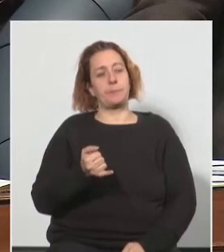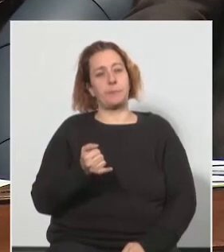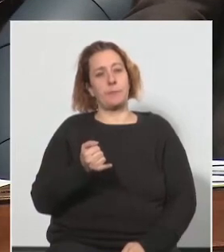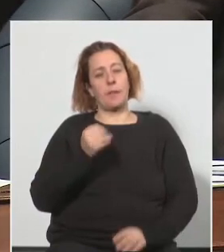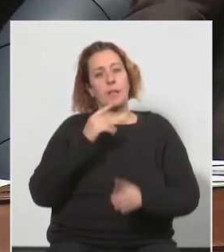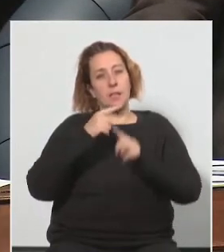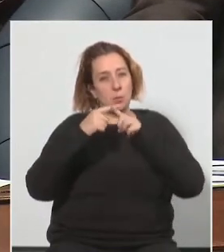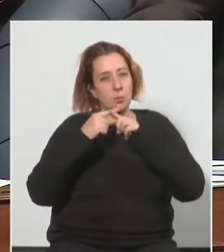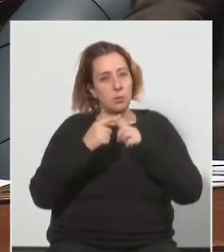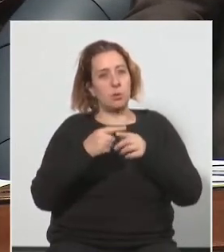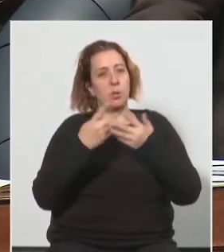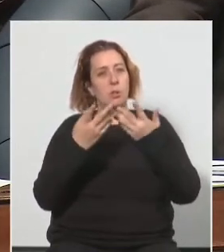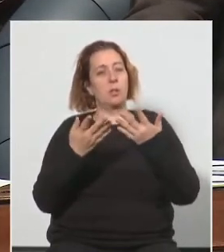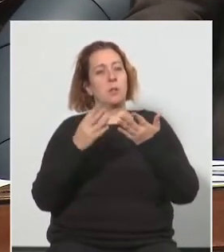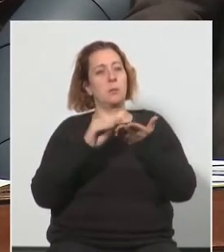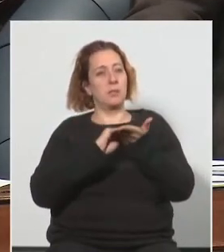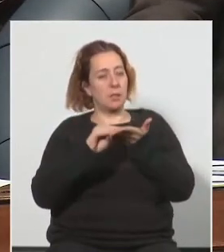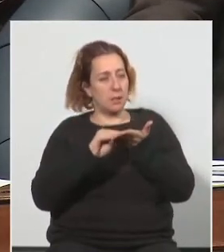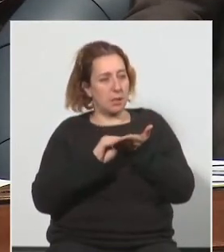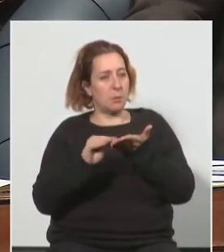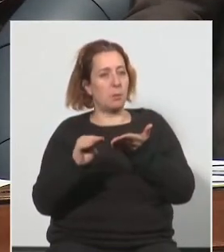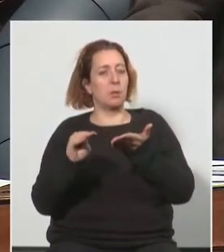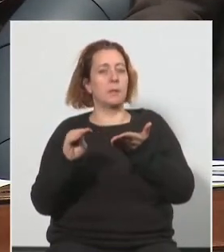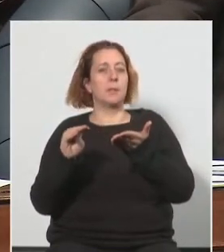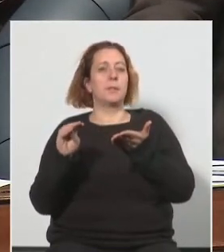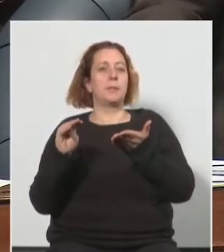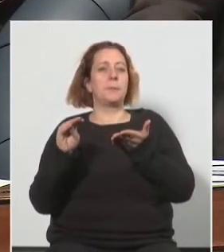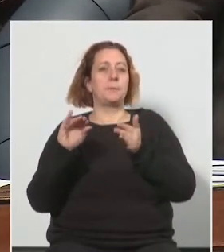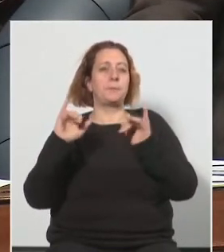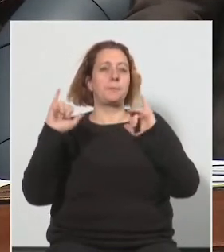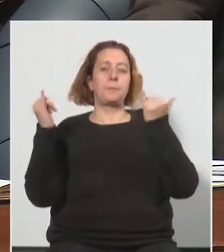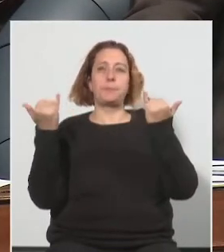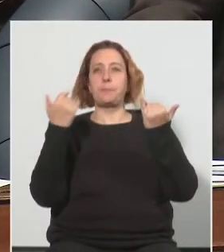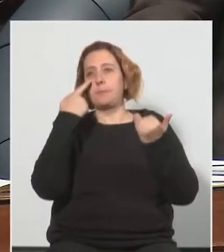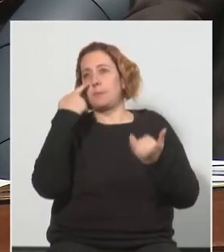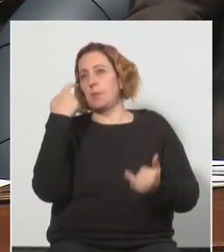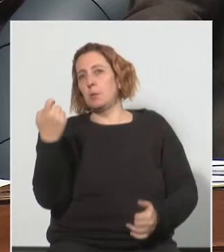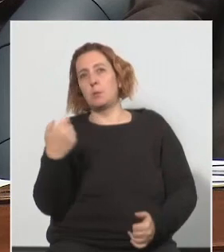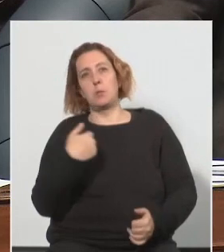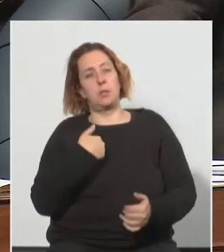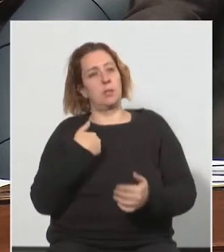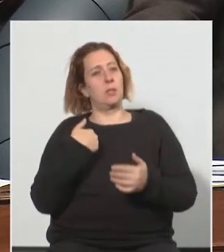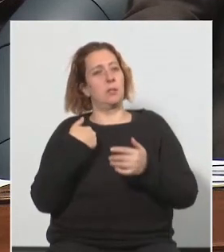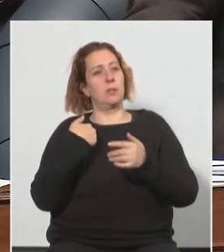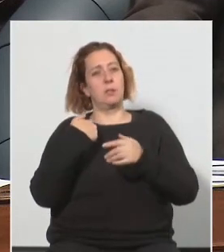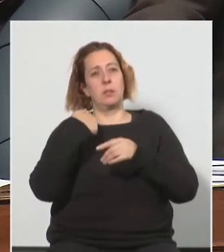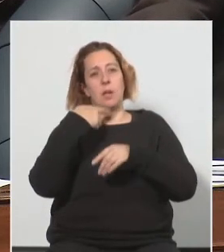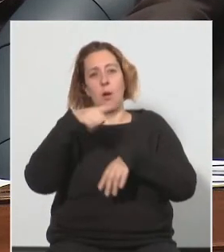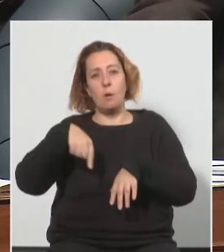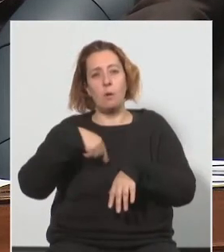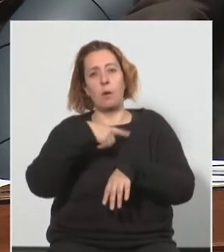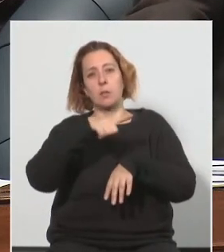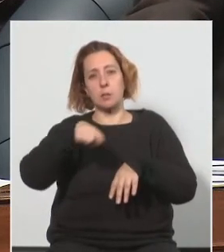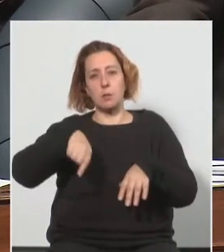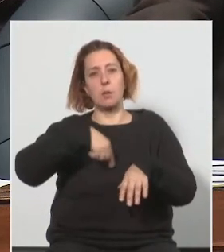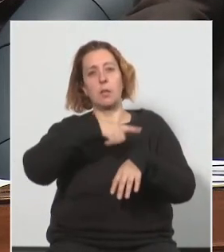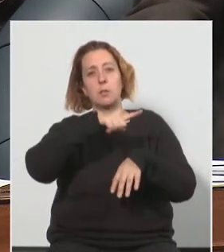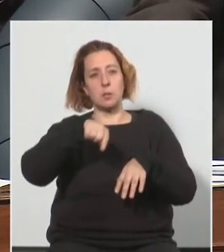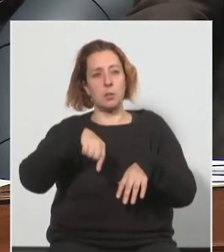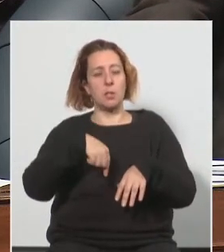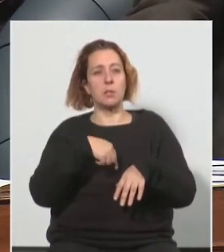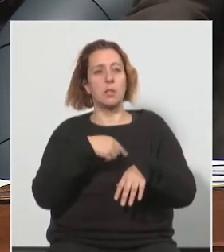discusión en lo instrumental, en lo administrativo, ya intuyo que nos vamos a pasar horas y horas,